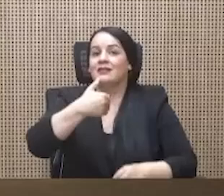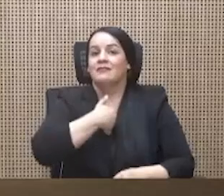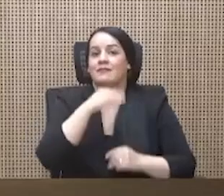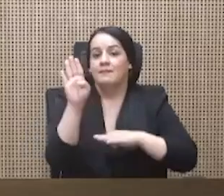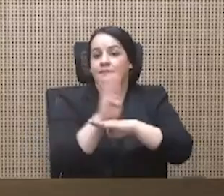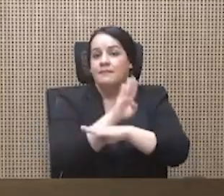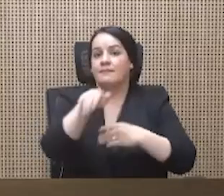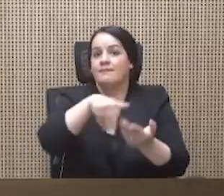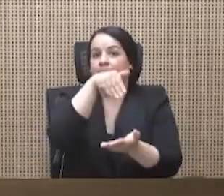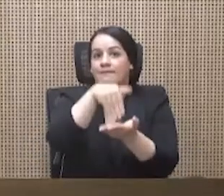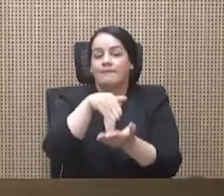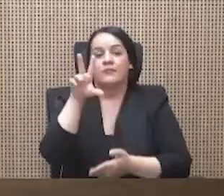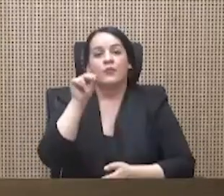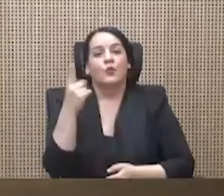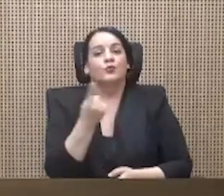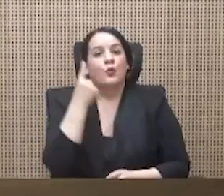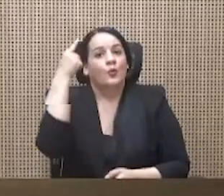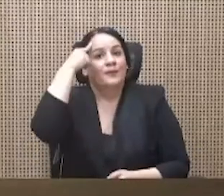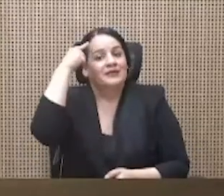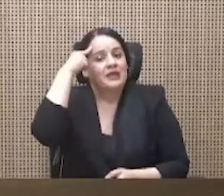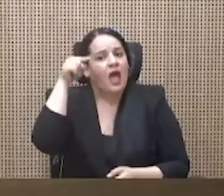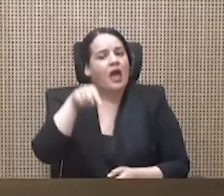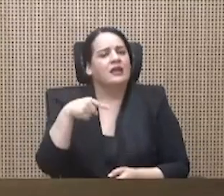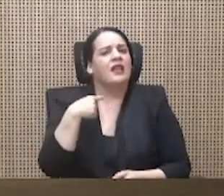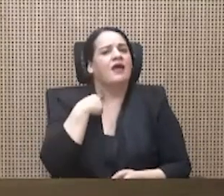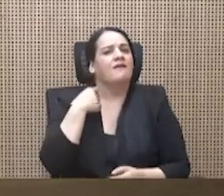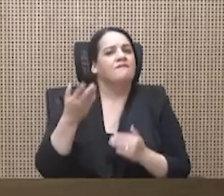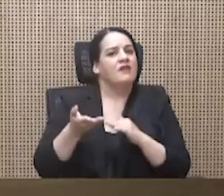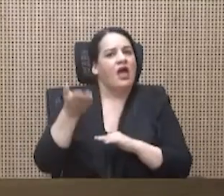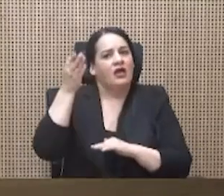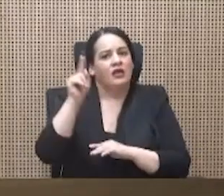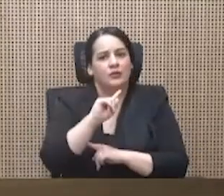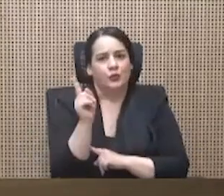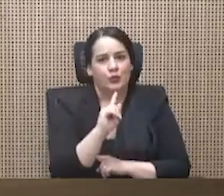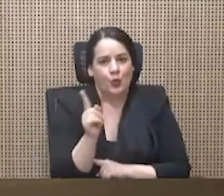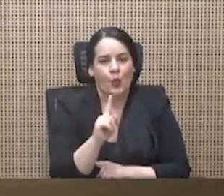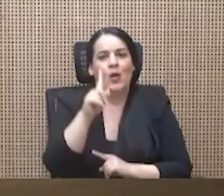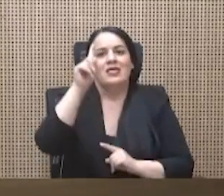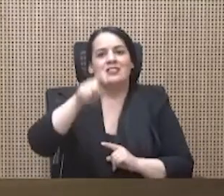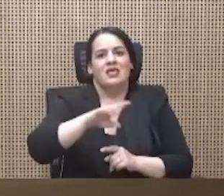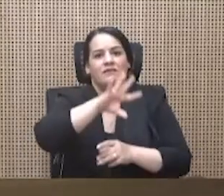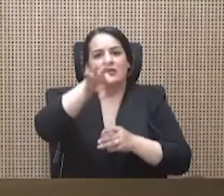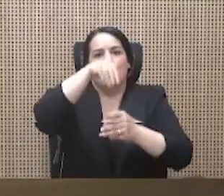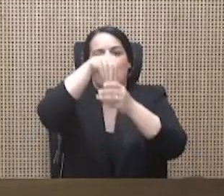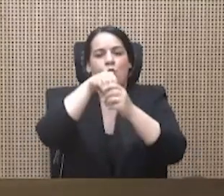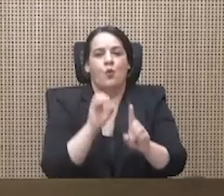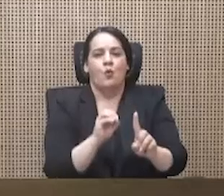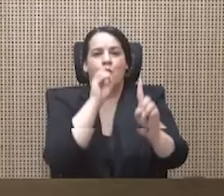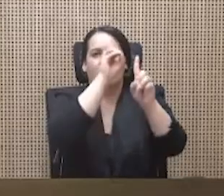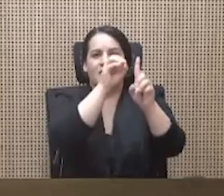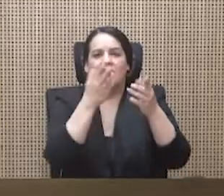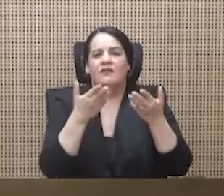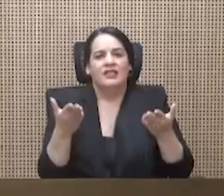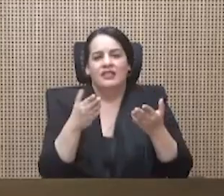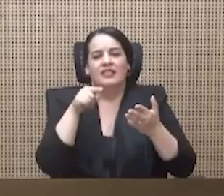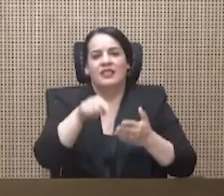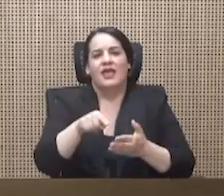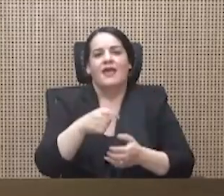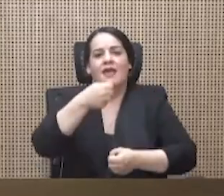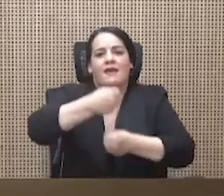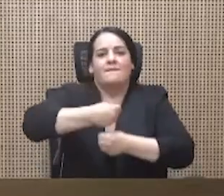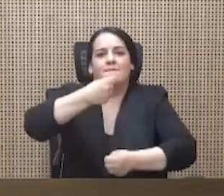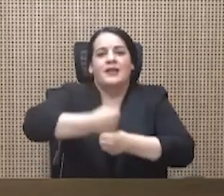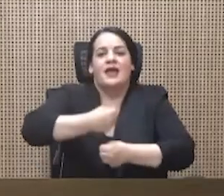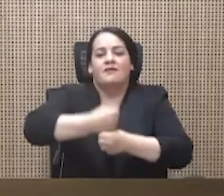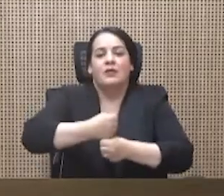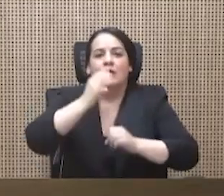Banco Central, no es solo pensar en la inflación, sino también incorporar el objetivo de empleabilidad y